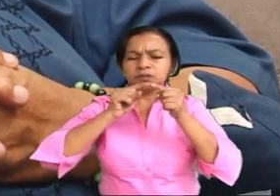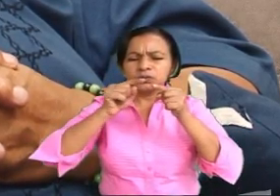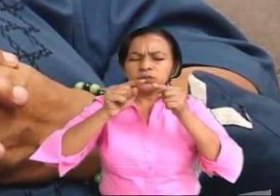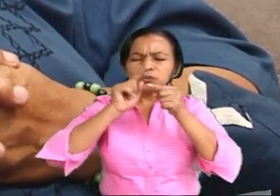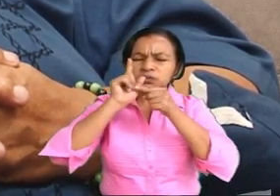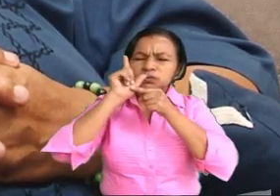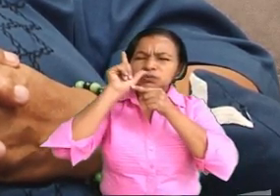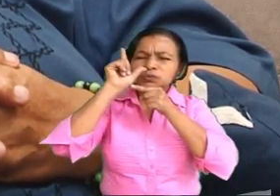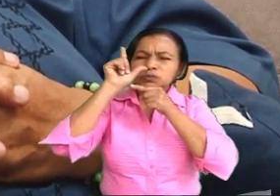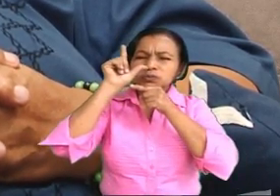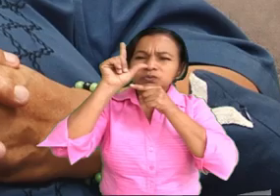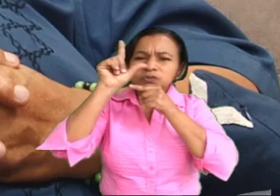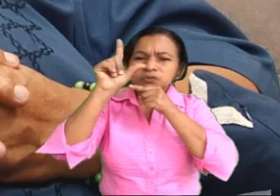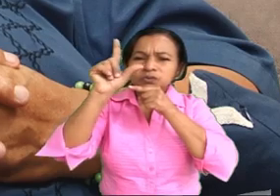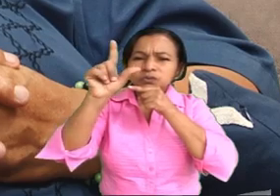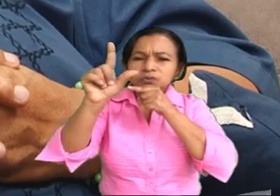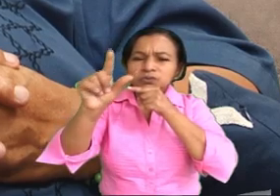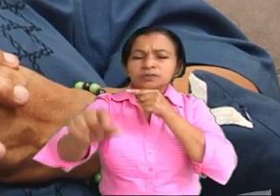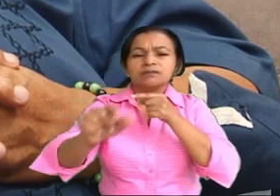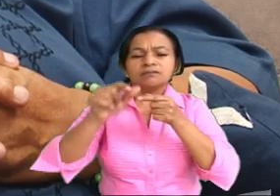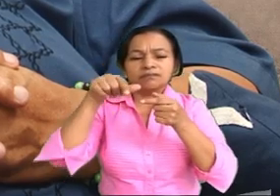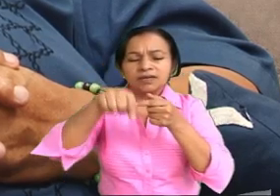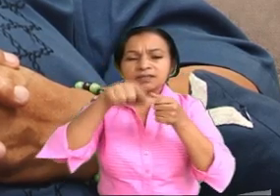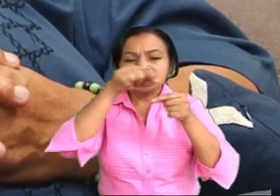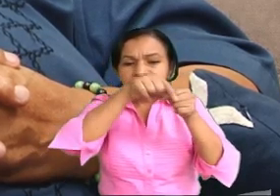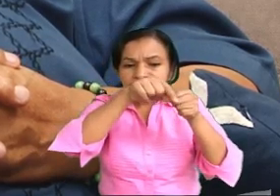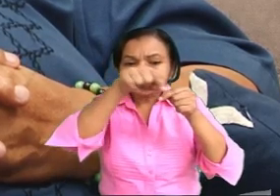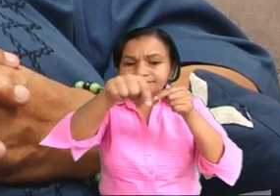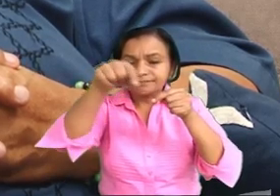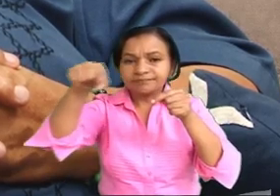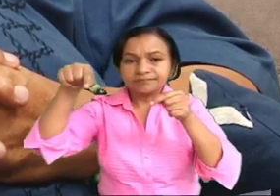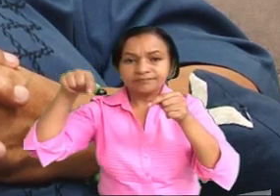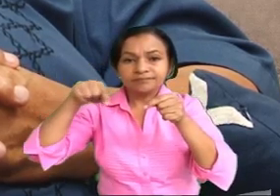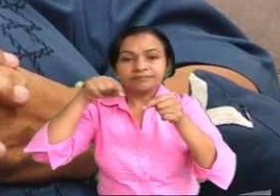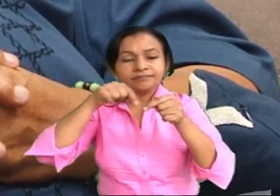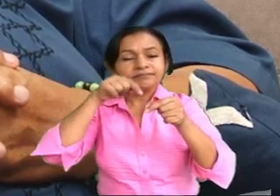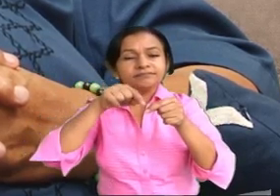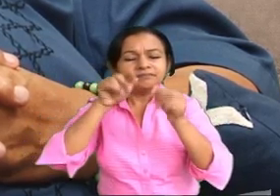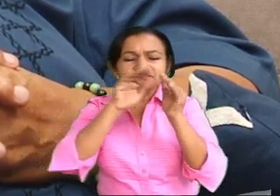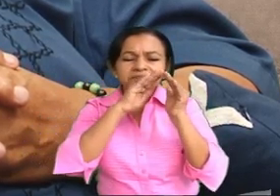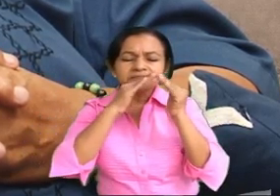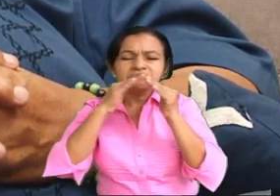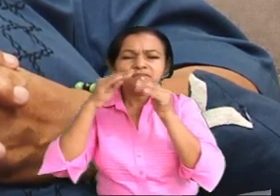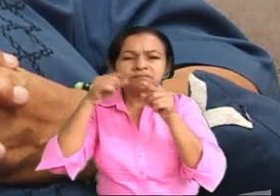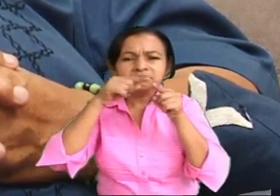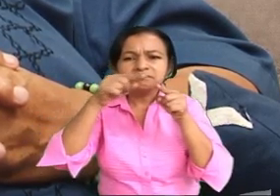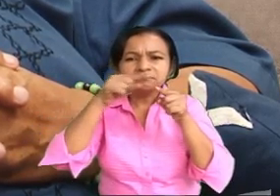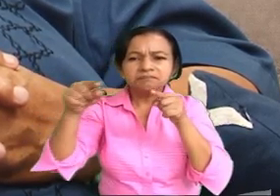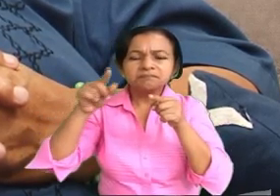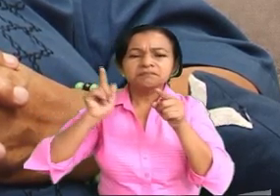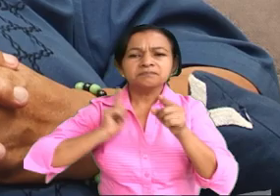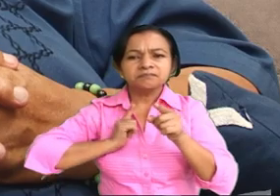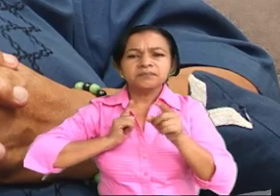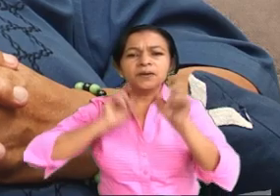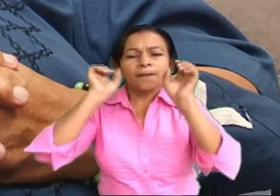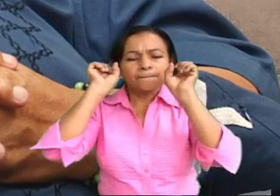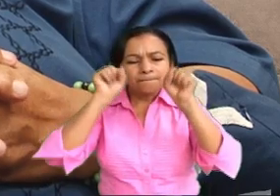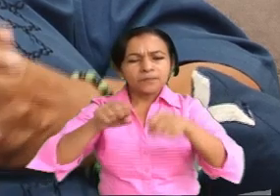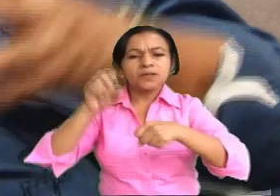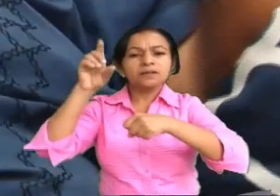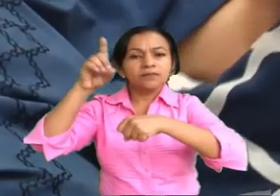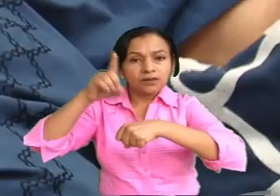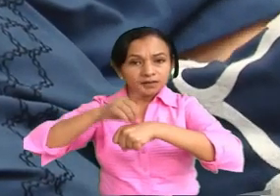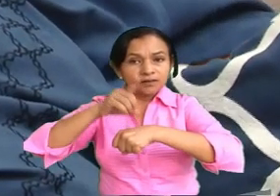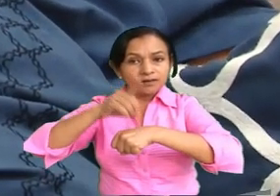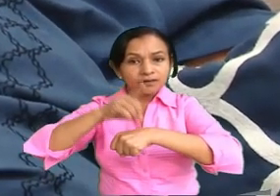rincón de nuestra región. El último, último rincón, puedes encontrar algún médico